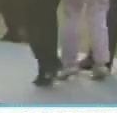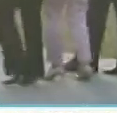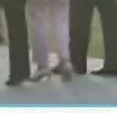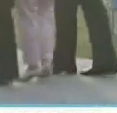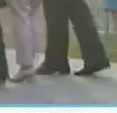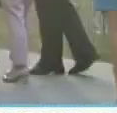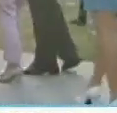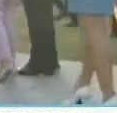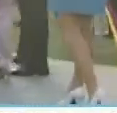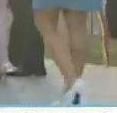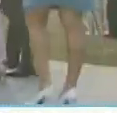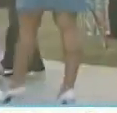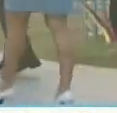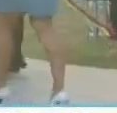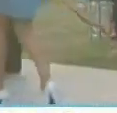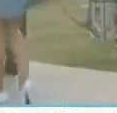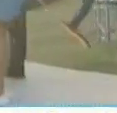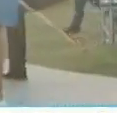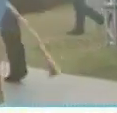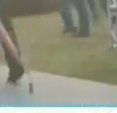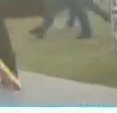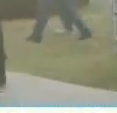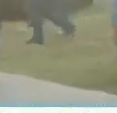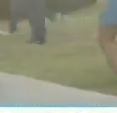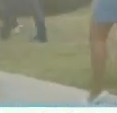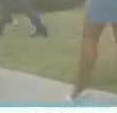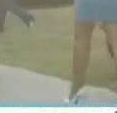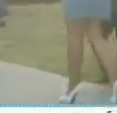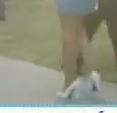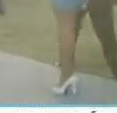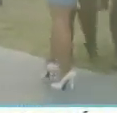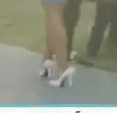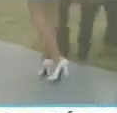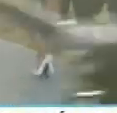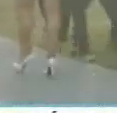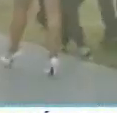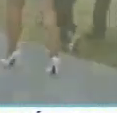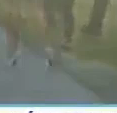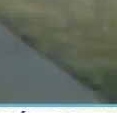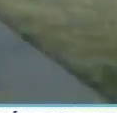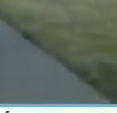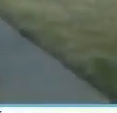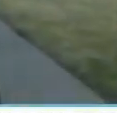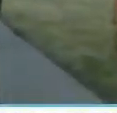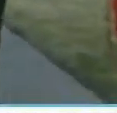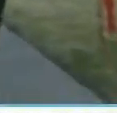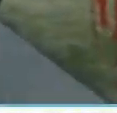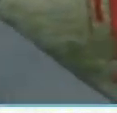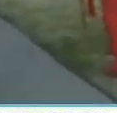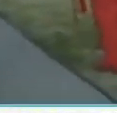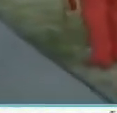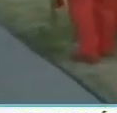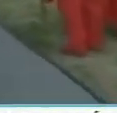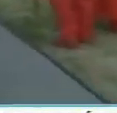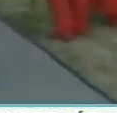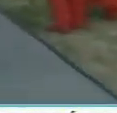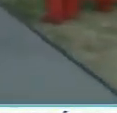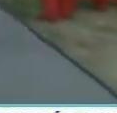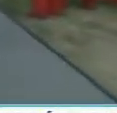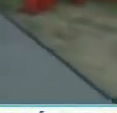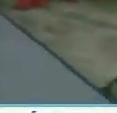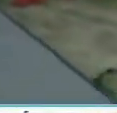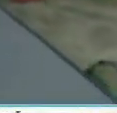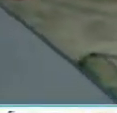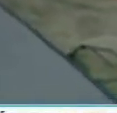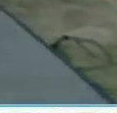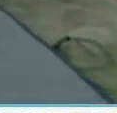Estela Lugo, igualmente el gobernador del estado Miranda, a propósito de lo que es el acto, la ceremonia que da